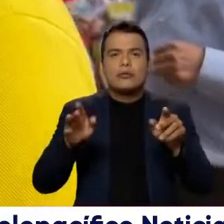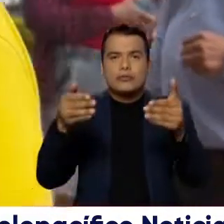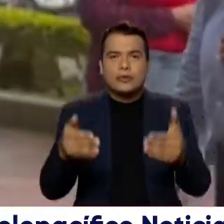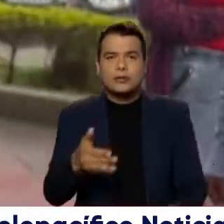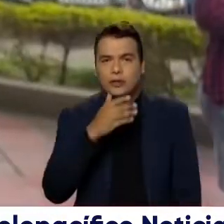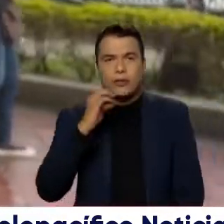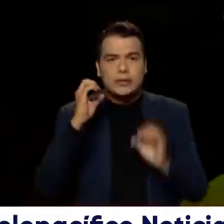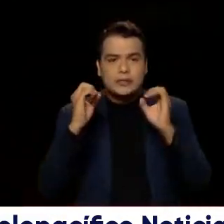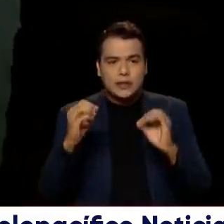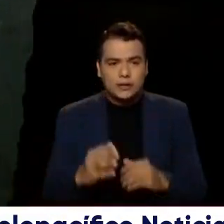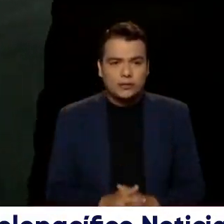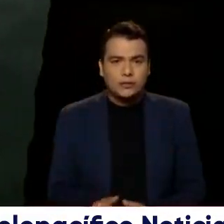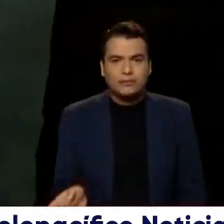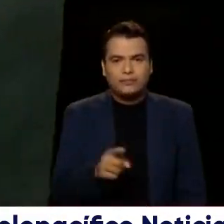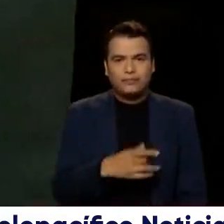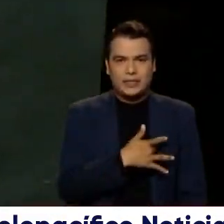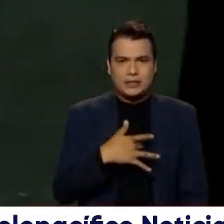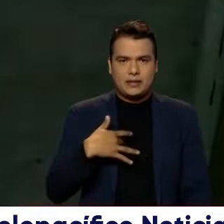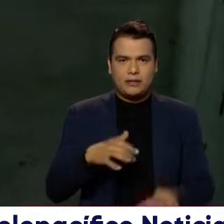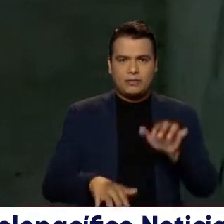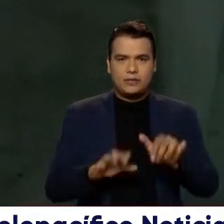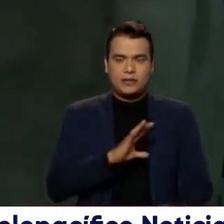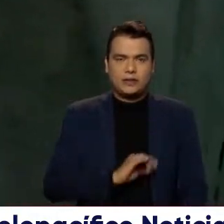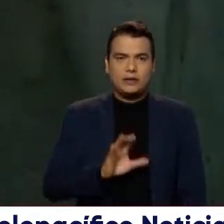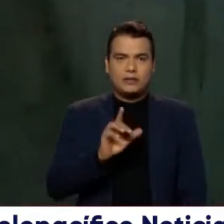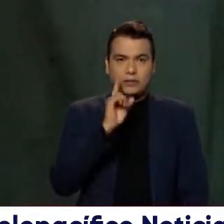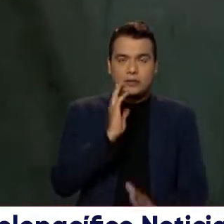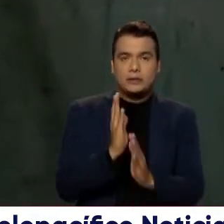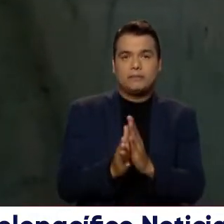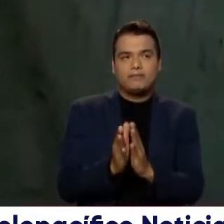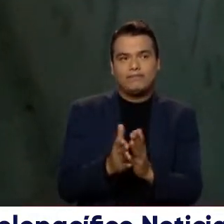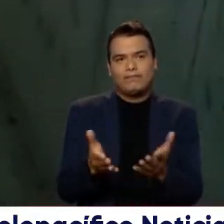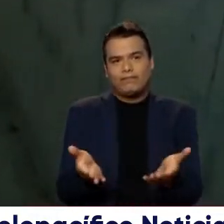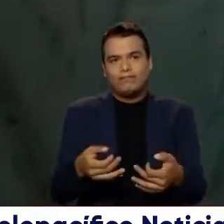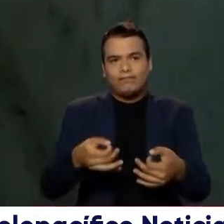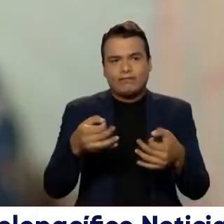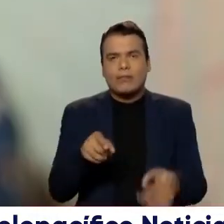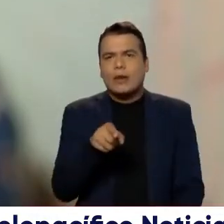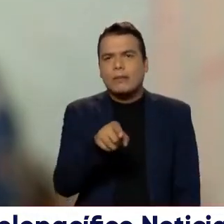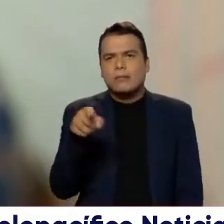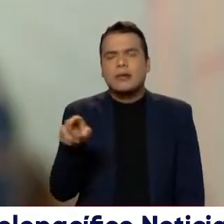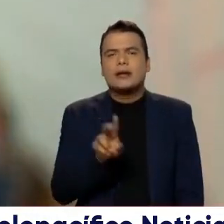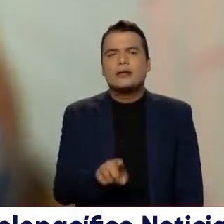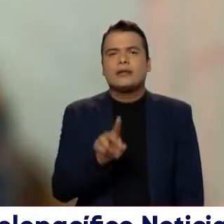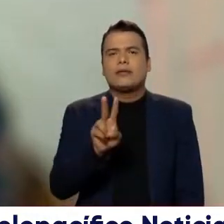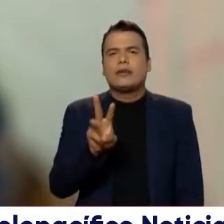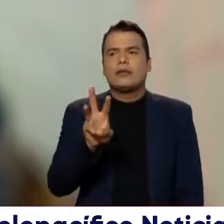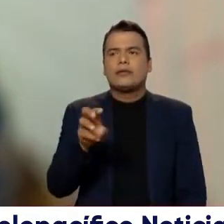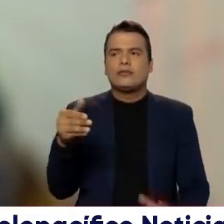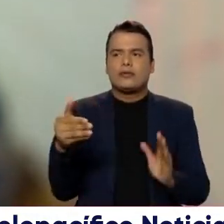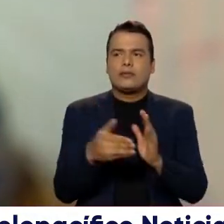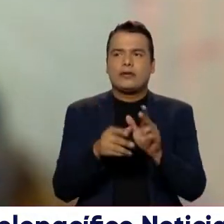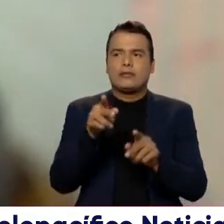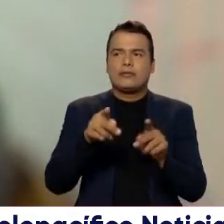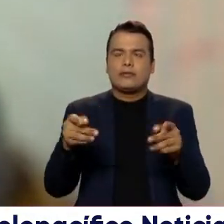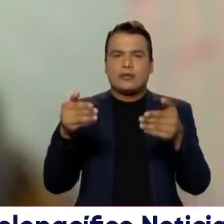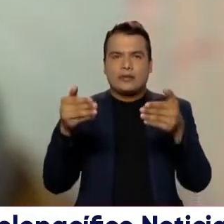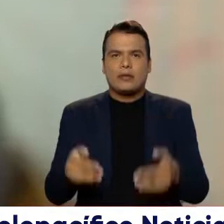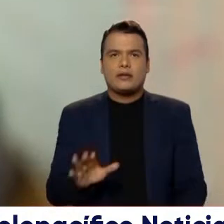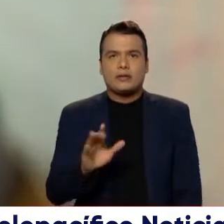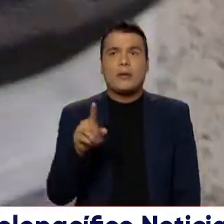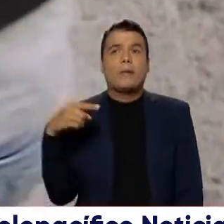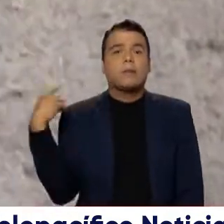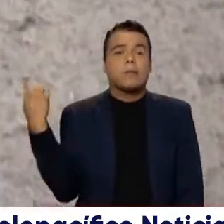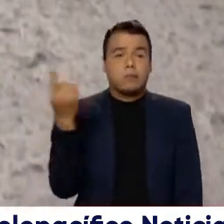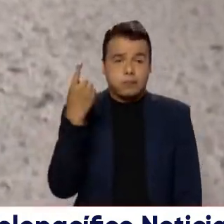Por su parte, la Secretaría de Salud de la capital del Valle argumenta que son alrededor de 128.000 personas con alguna discapacidad que